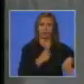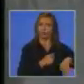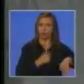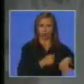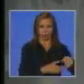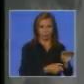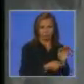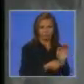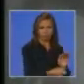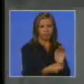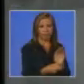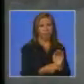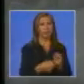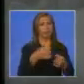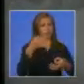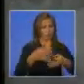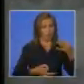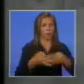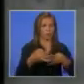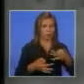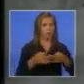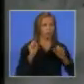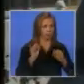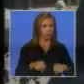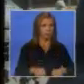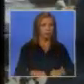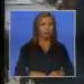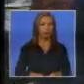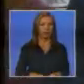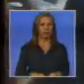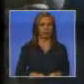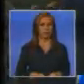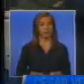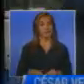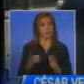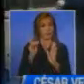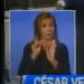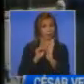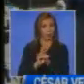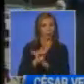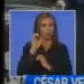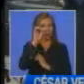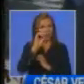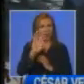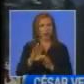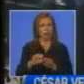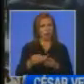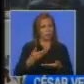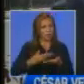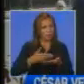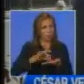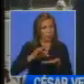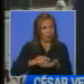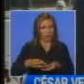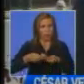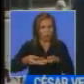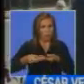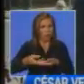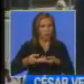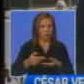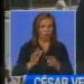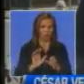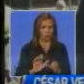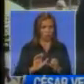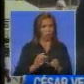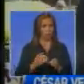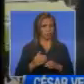o delito que se cometa por parte de ningún funcionario público. La denuncia permanece todavía en el despacho del fiscal general Galo Chiriboga, quien